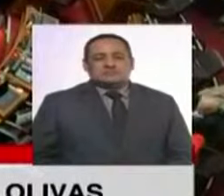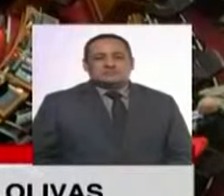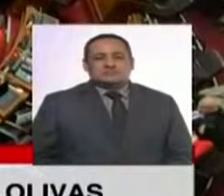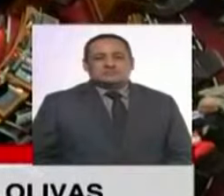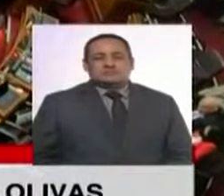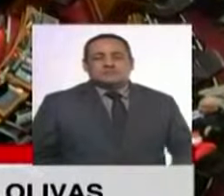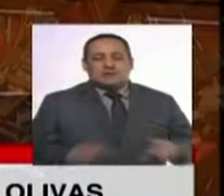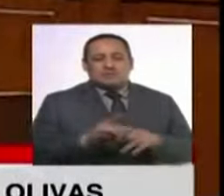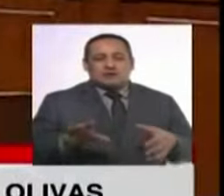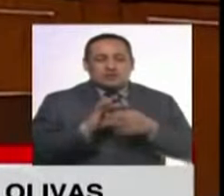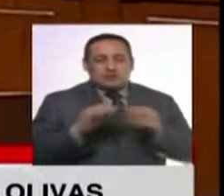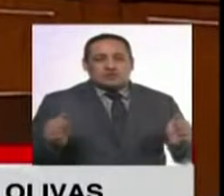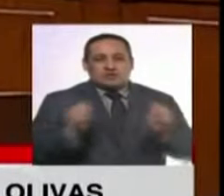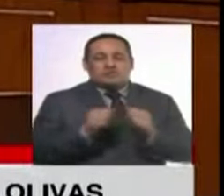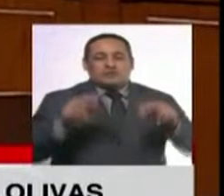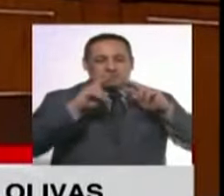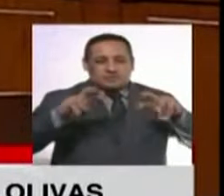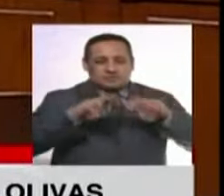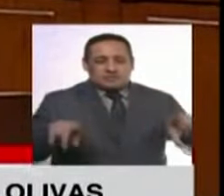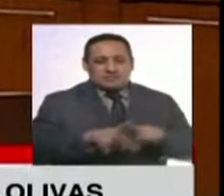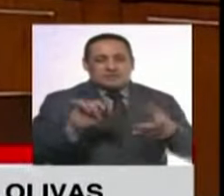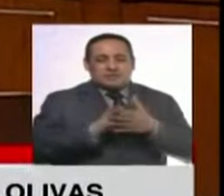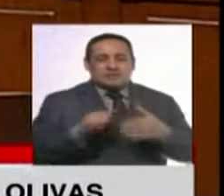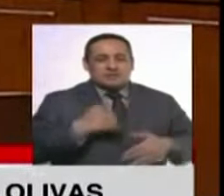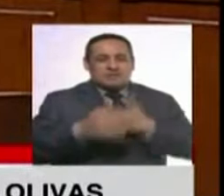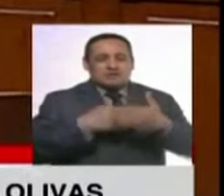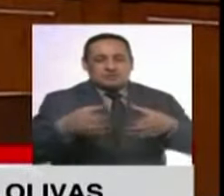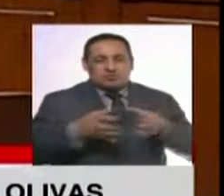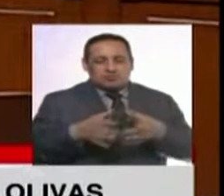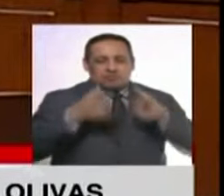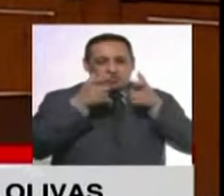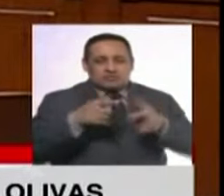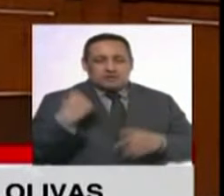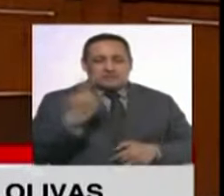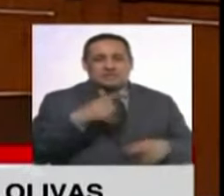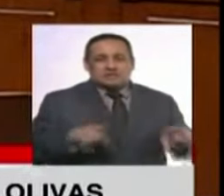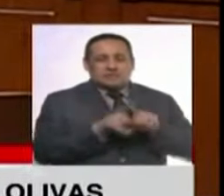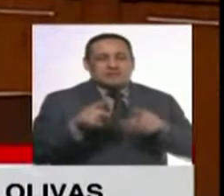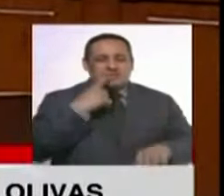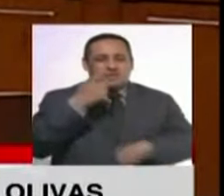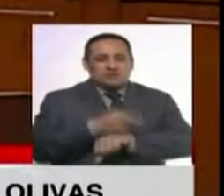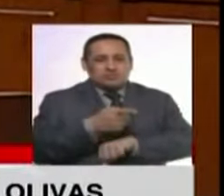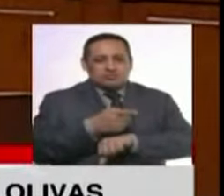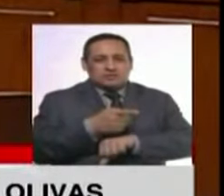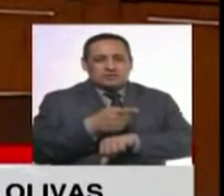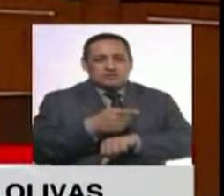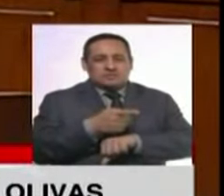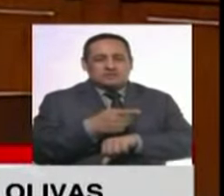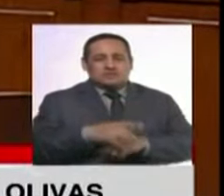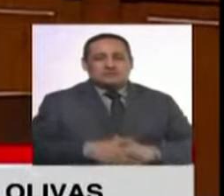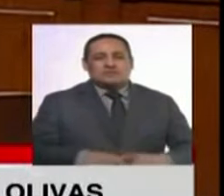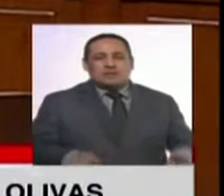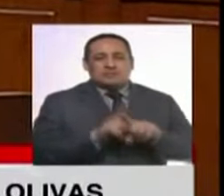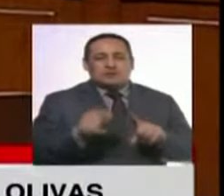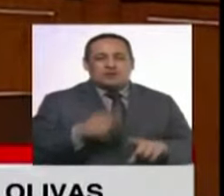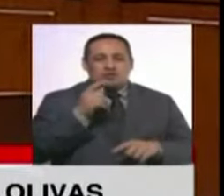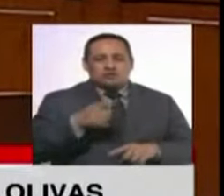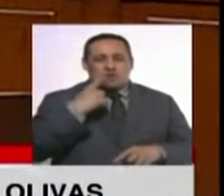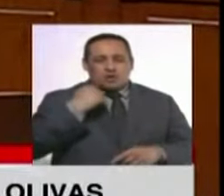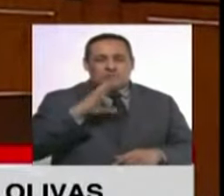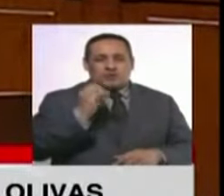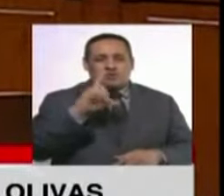con relación a las investigaciones que viene realizando la inspectoría general con el caso de la denuncia que interpretan a contra el